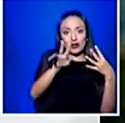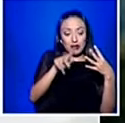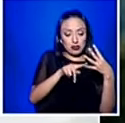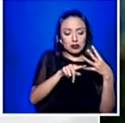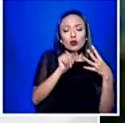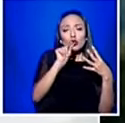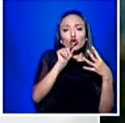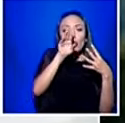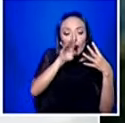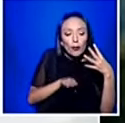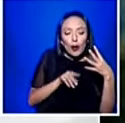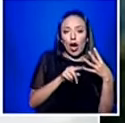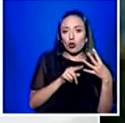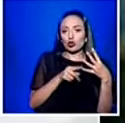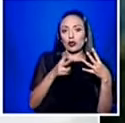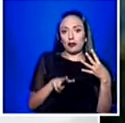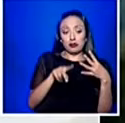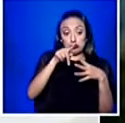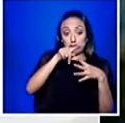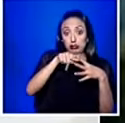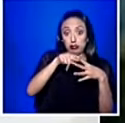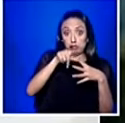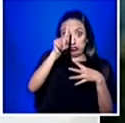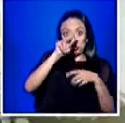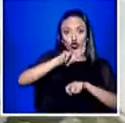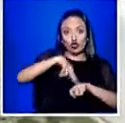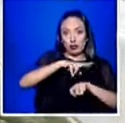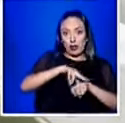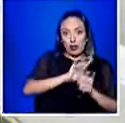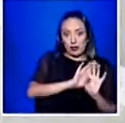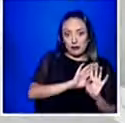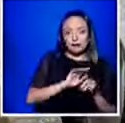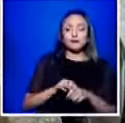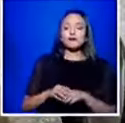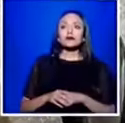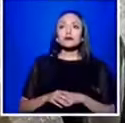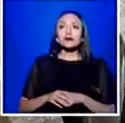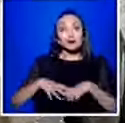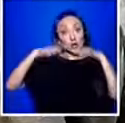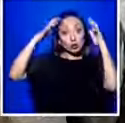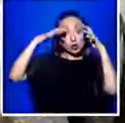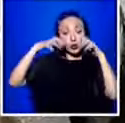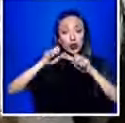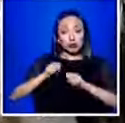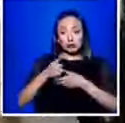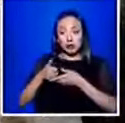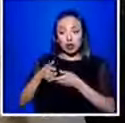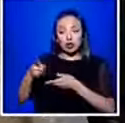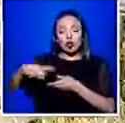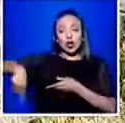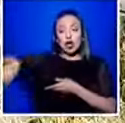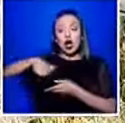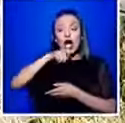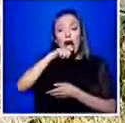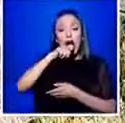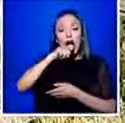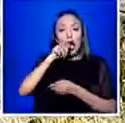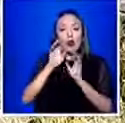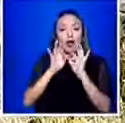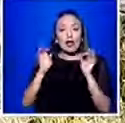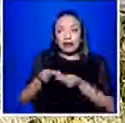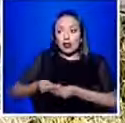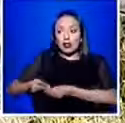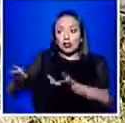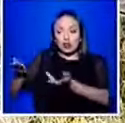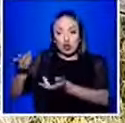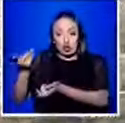con 1.43 metros cúbicos por segundo. Las lluvias sí ayudaron a las plantas potabilizadoras de agua de Cuenca, no